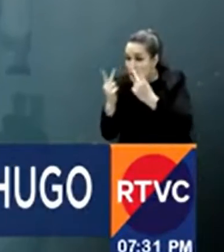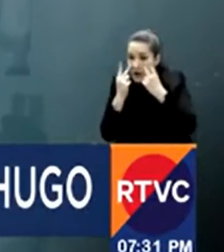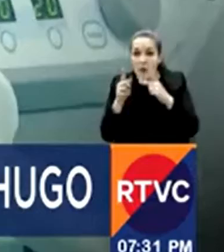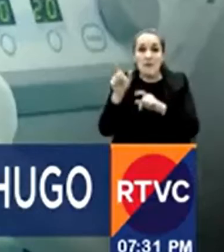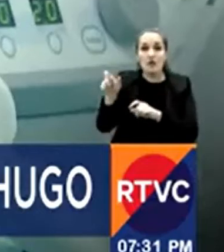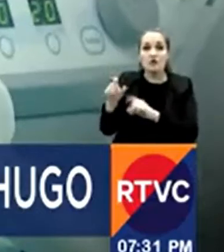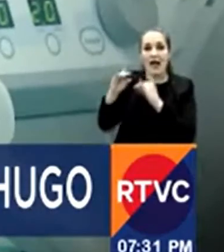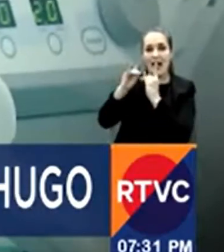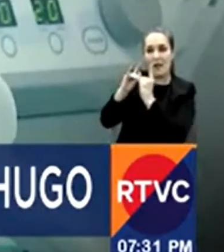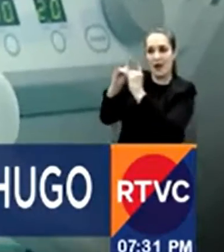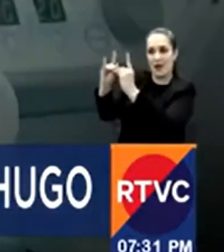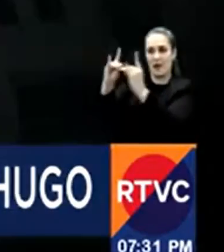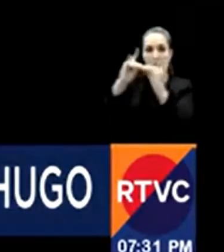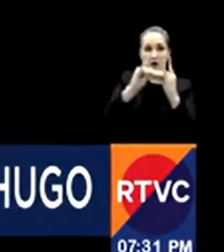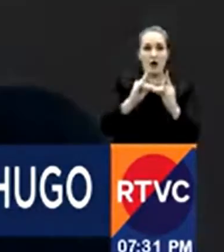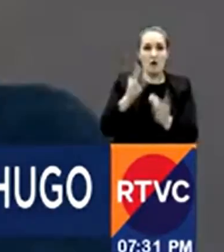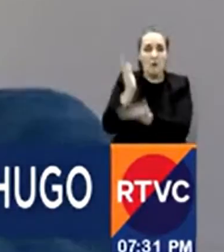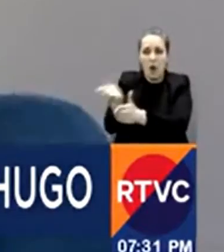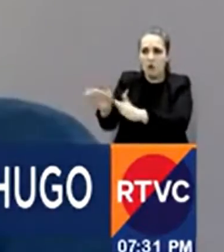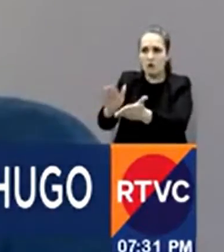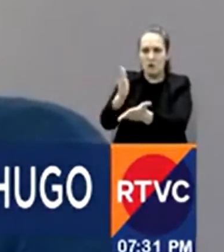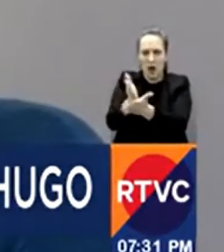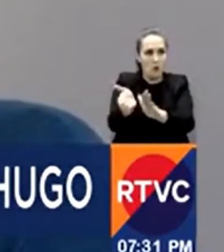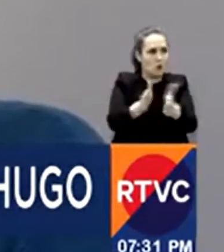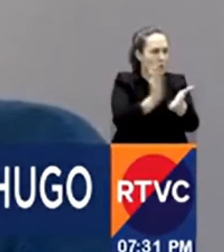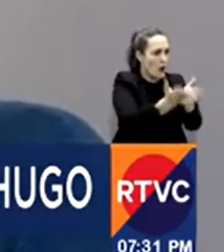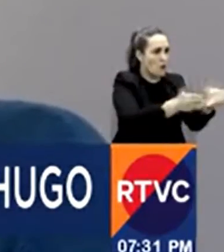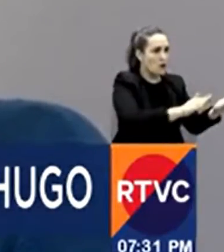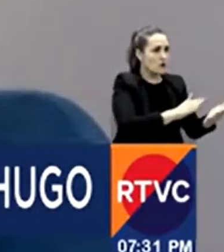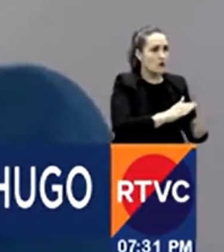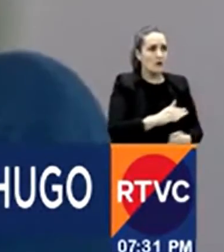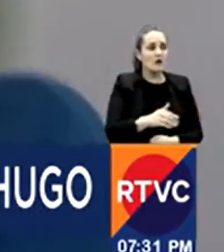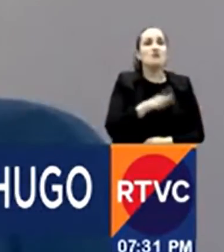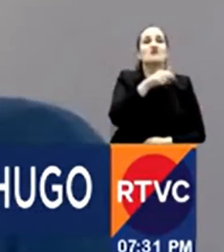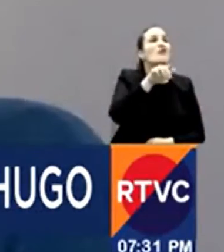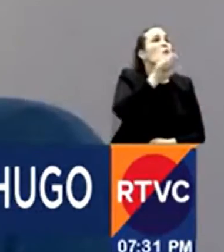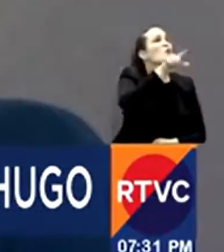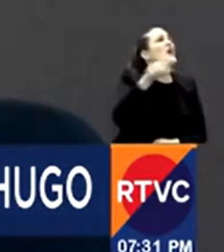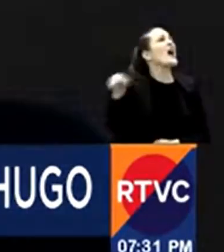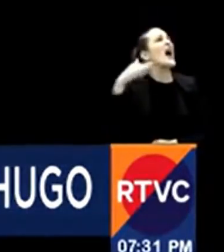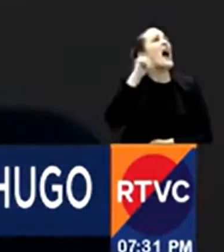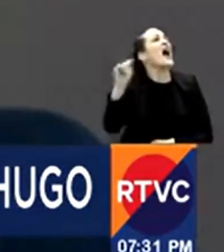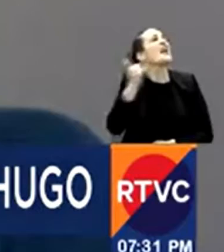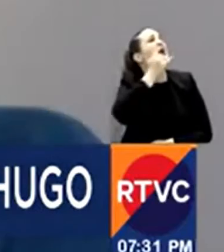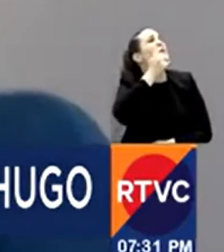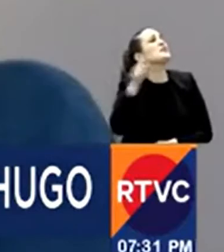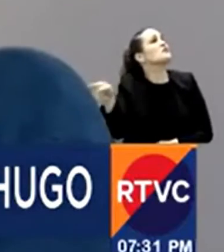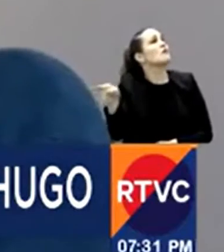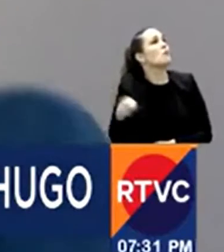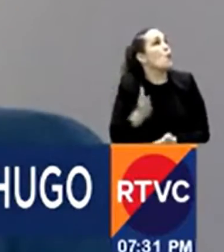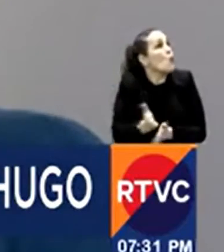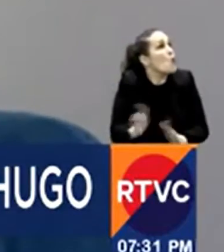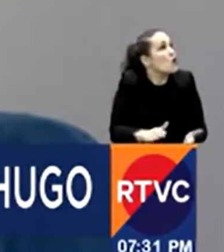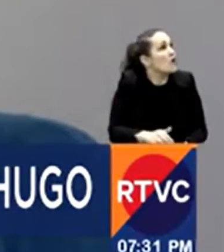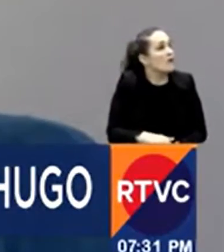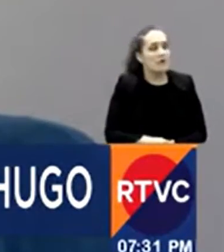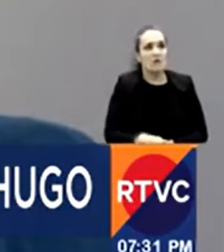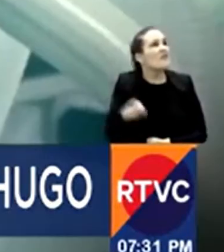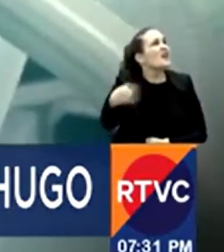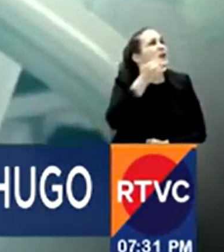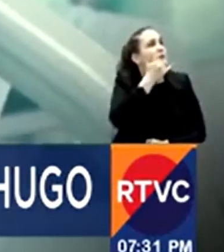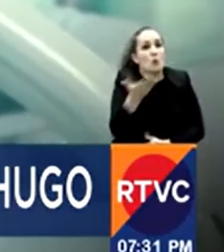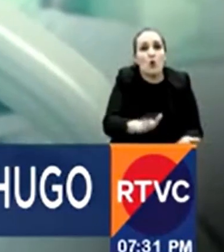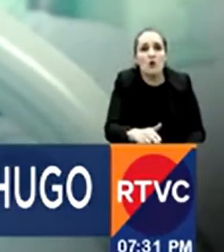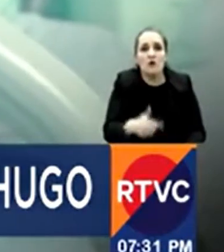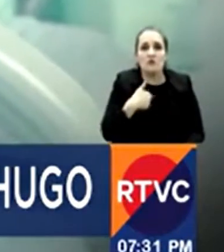lado y que morían. Entonces yo preguntaba, ¿y la señora qué? No, ella murió anoche. Yo, bueno, ¿a qué hora me va a tocar